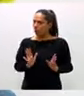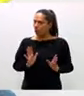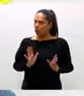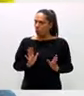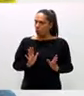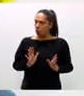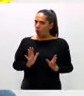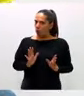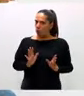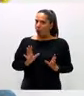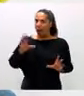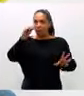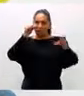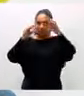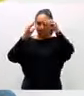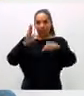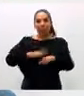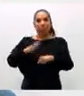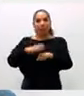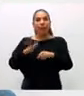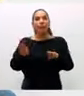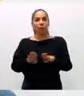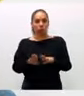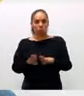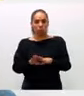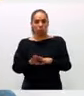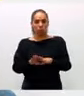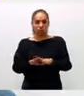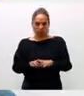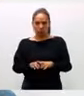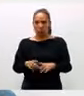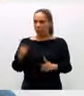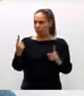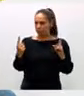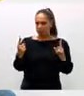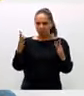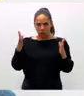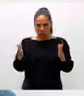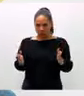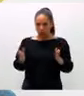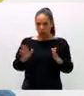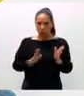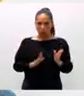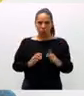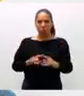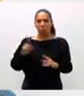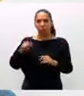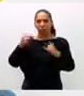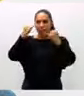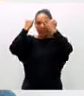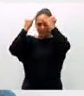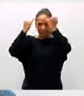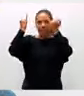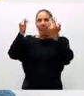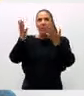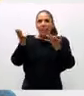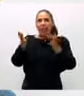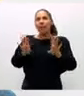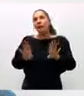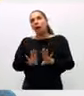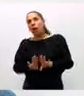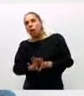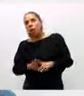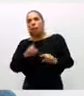es la diferencia entre uno y otro elemento. Ambos parten, digamos, de la idea de que el